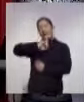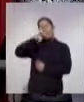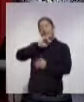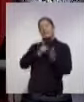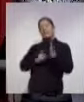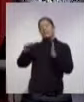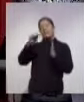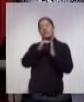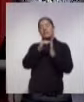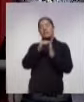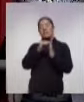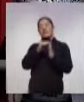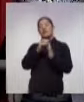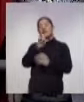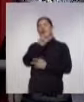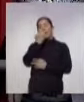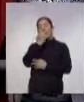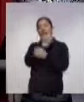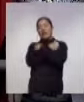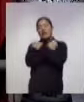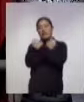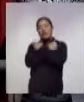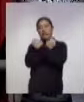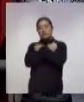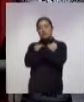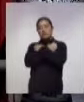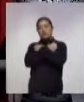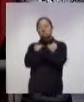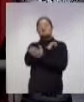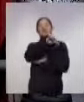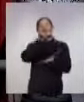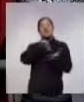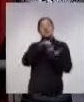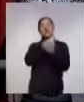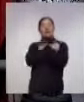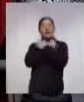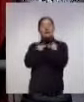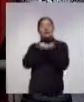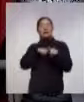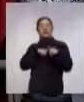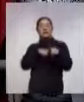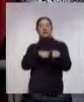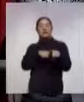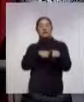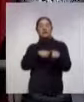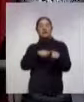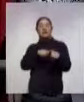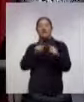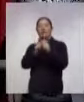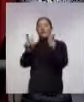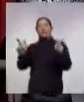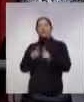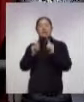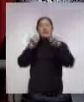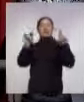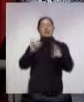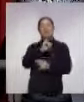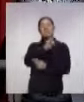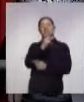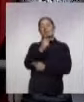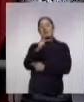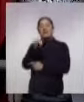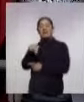de Educación Continua del Centro de Educación Continua de la Unidad Tlaxcala del Instituto